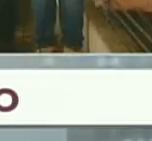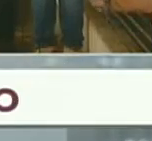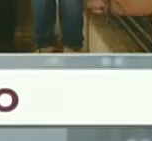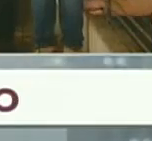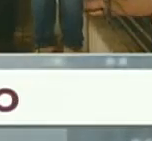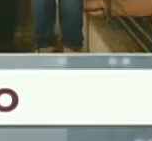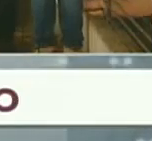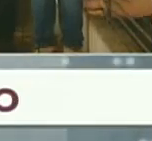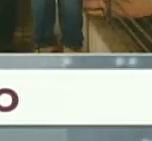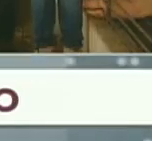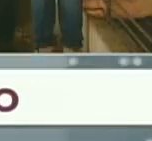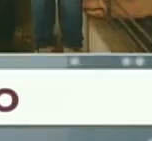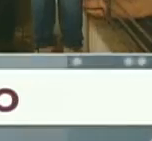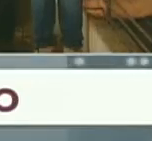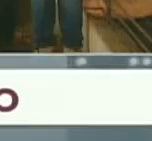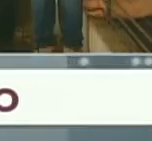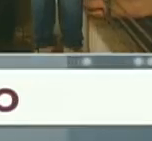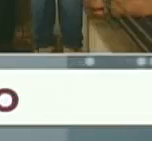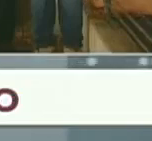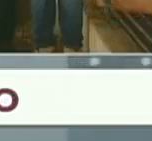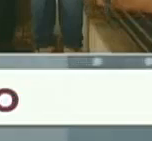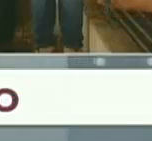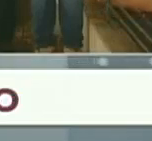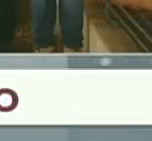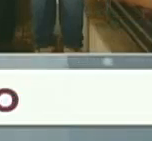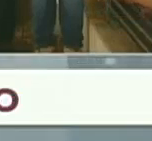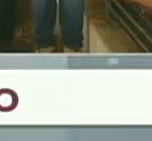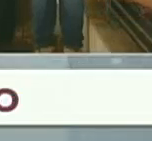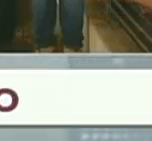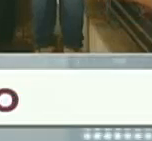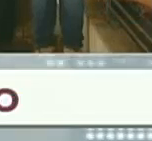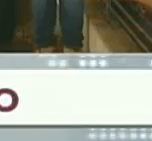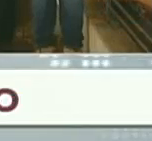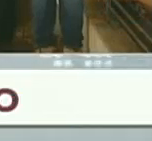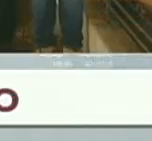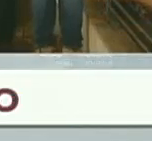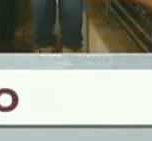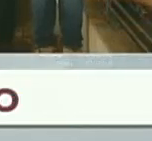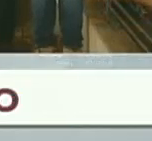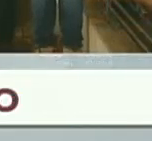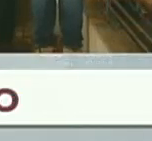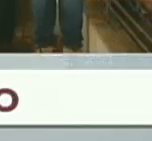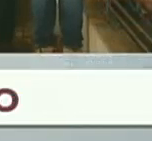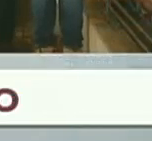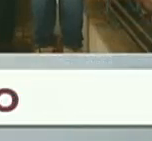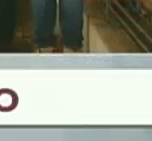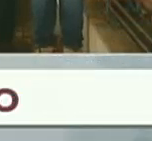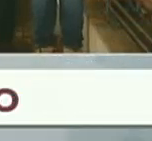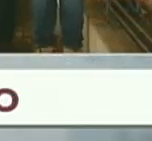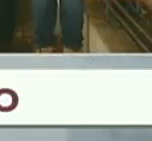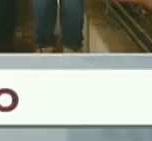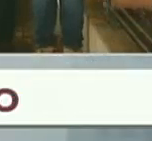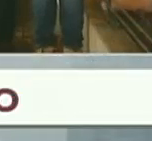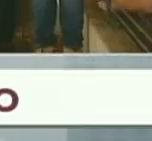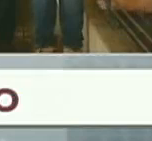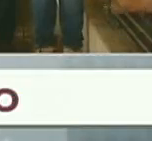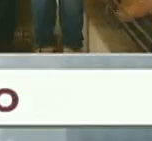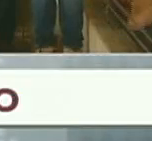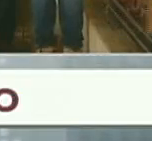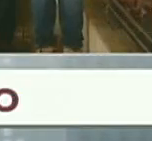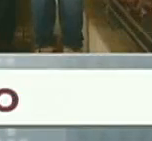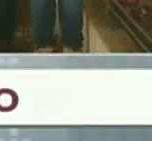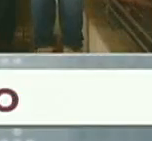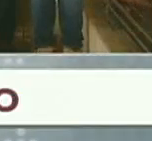Estaba conversando, la piscina privada de los cochinitos, ¿vale? ¿Ah? Bueno, y todos los cuidados